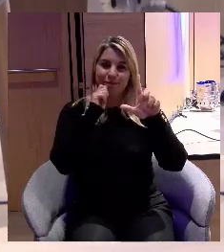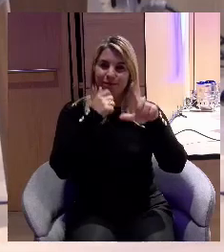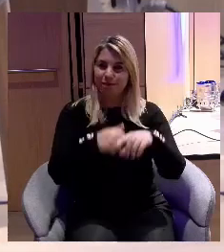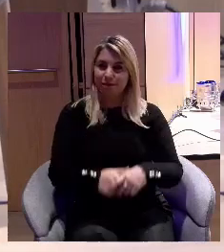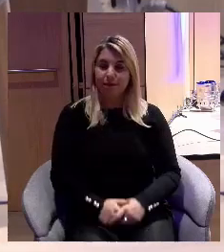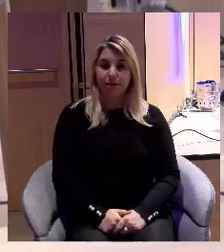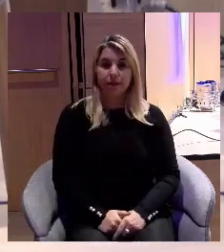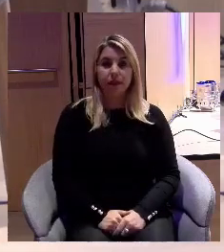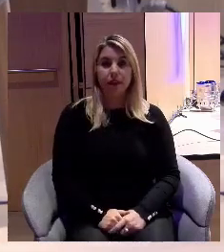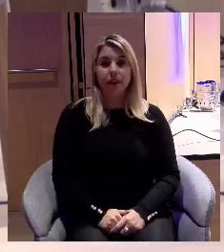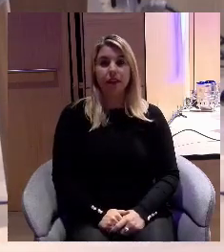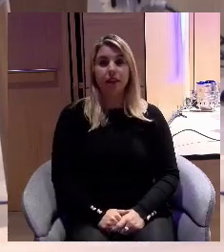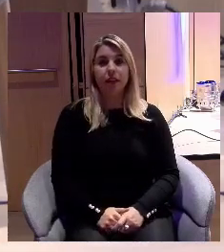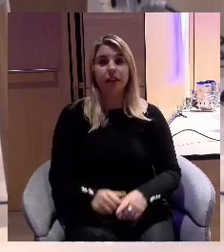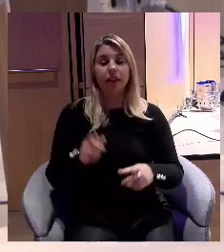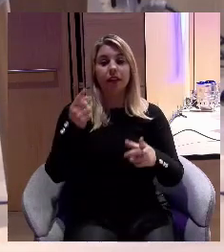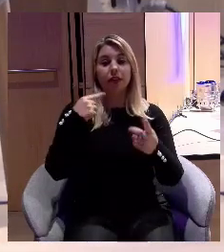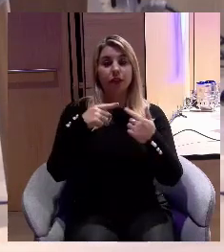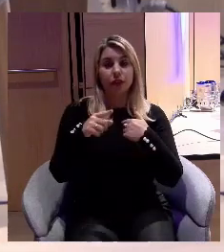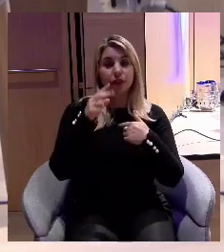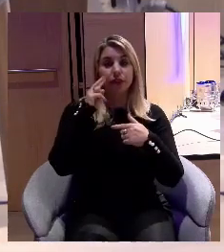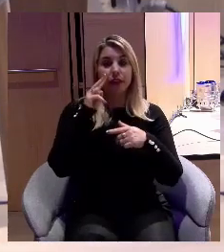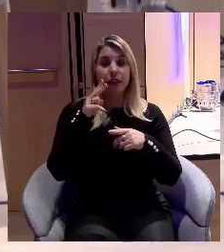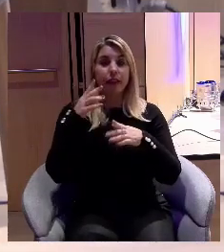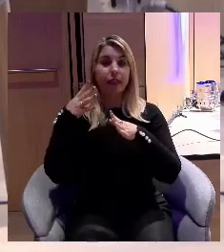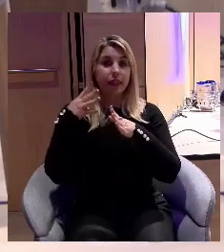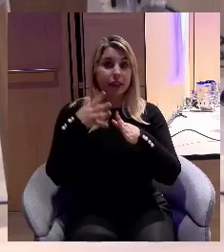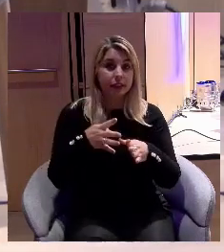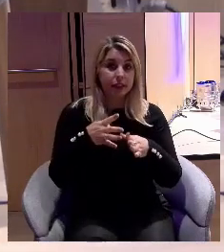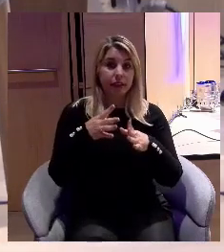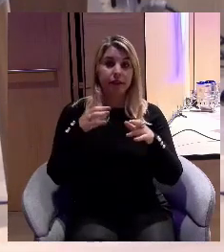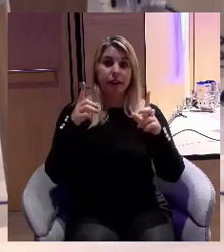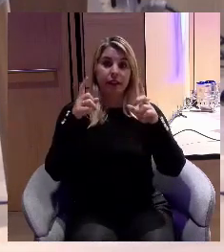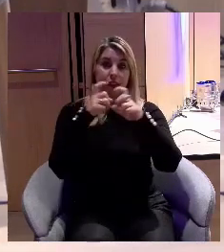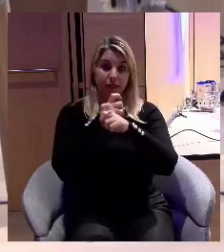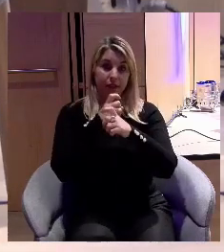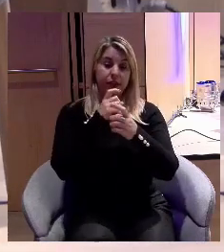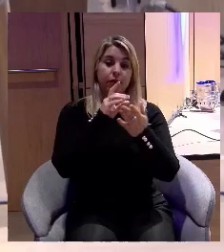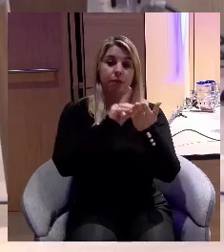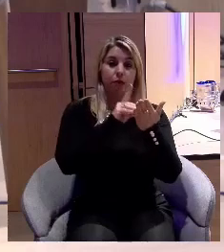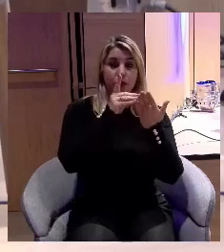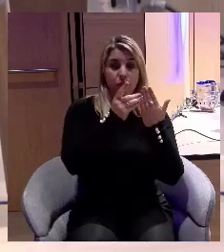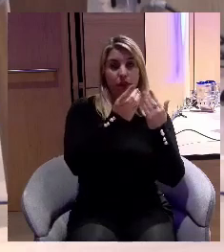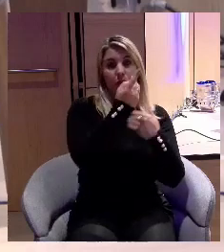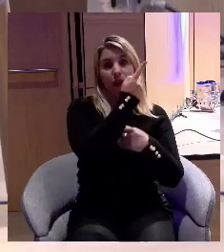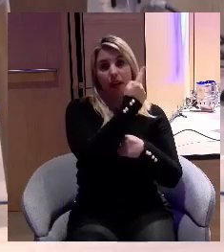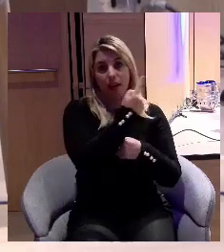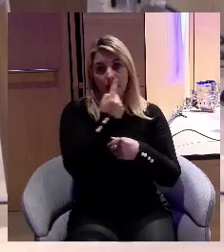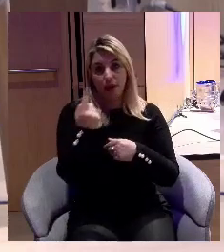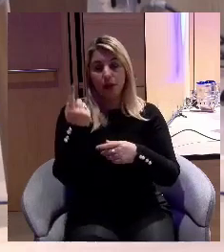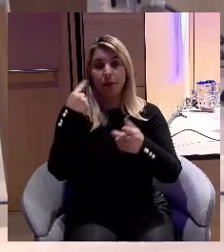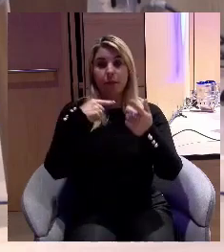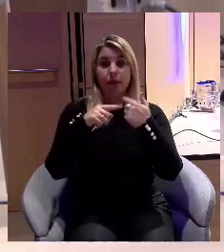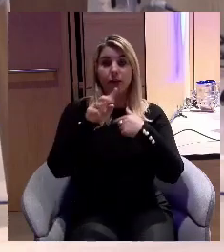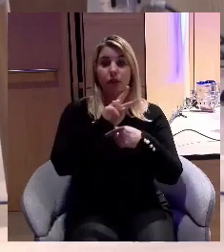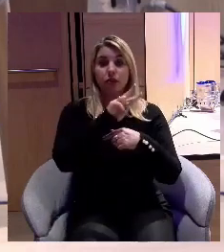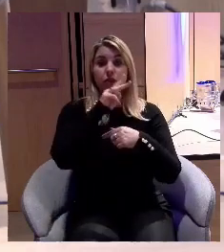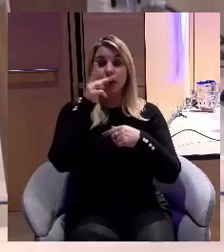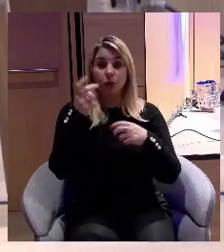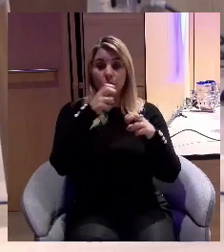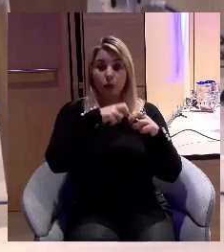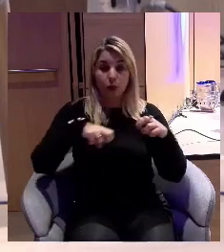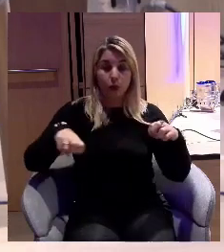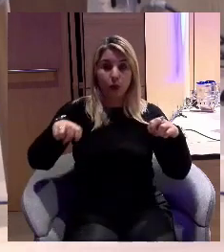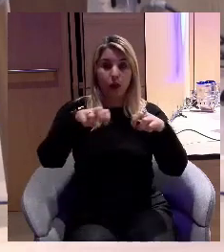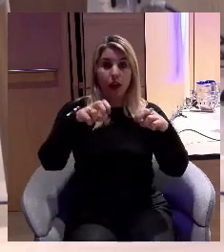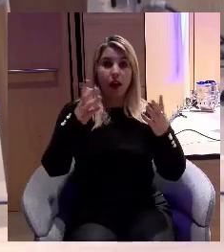Bueno, estuvimos viendo los desafíos y los proyectos de cada quien, me parece súper interesante, pero ahora en esta segunda ronda les quiero pedir